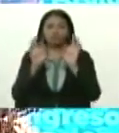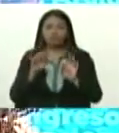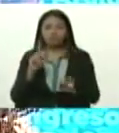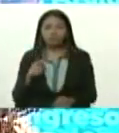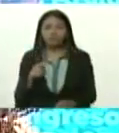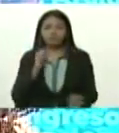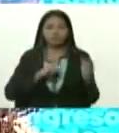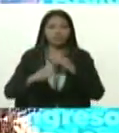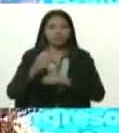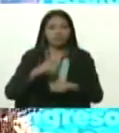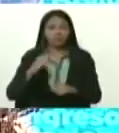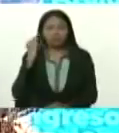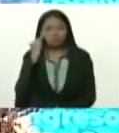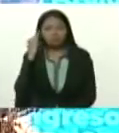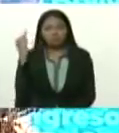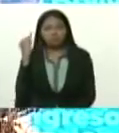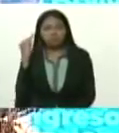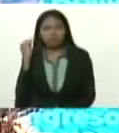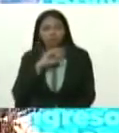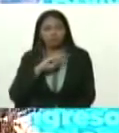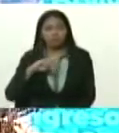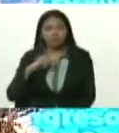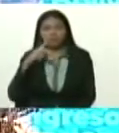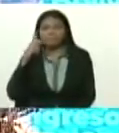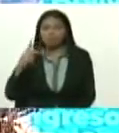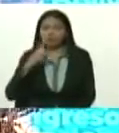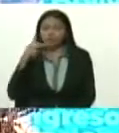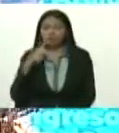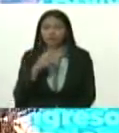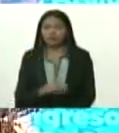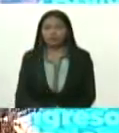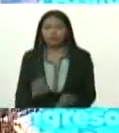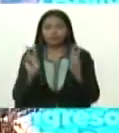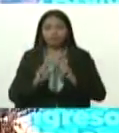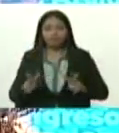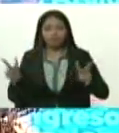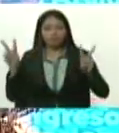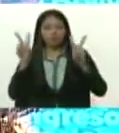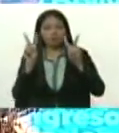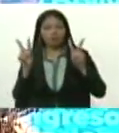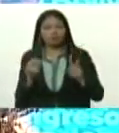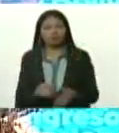de la defensa de la ideología, de las políticas, de los valores,